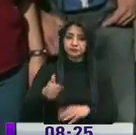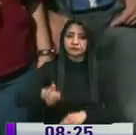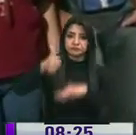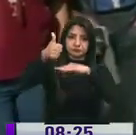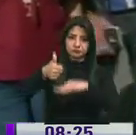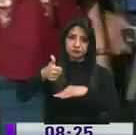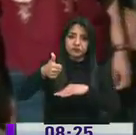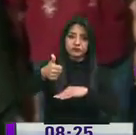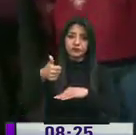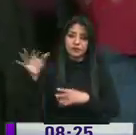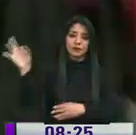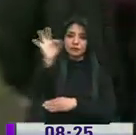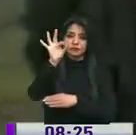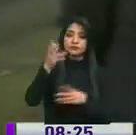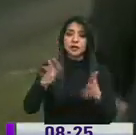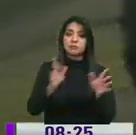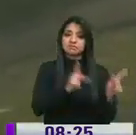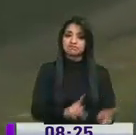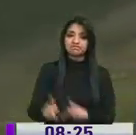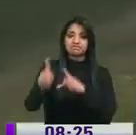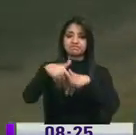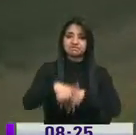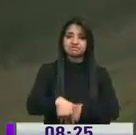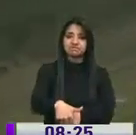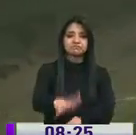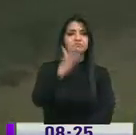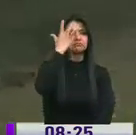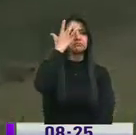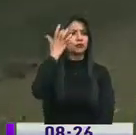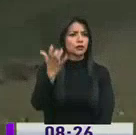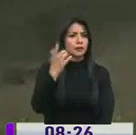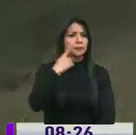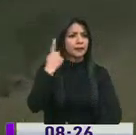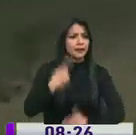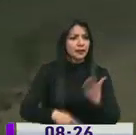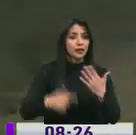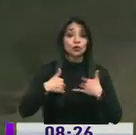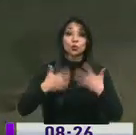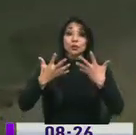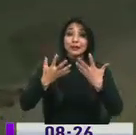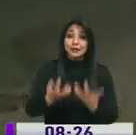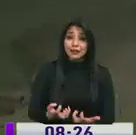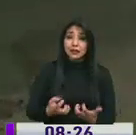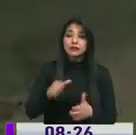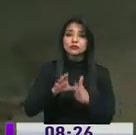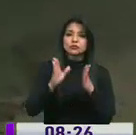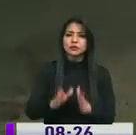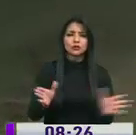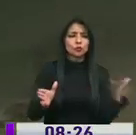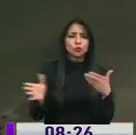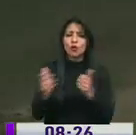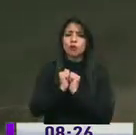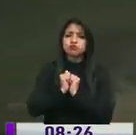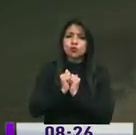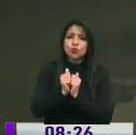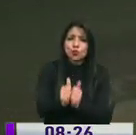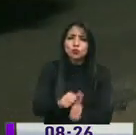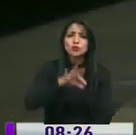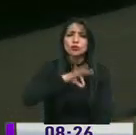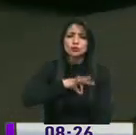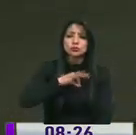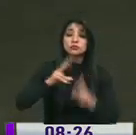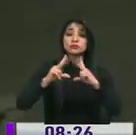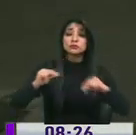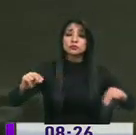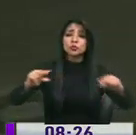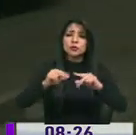política, estamos organizando esta caminata. ¿Por qué? Porque queremos que los ciudadanos se unan, sean conscientes de que la naturaleza